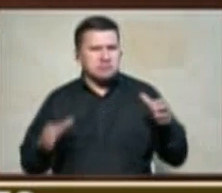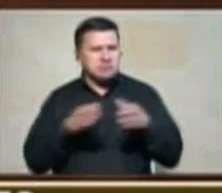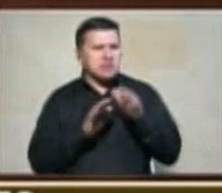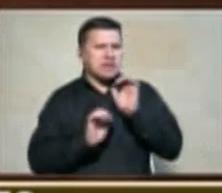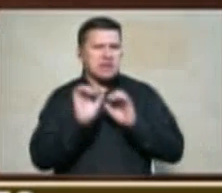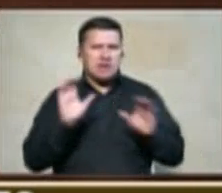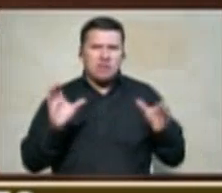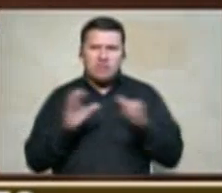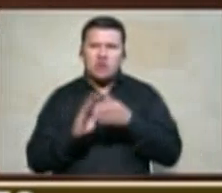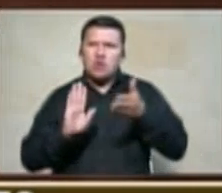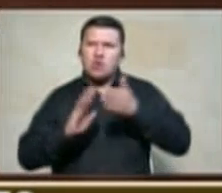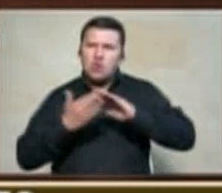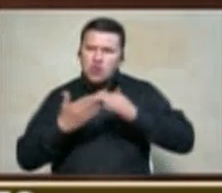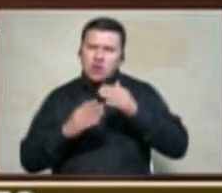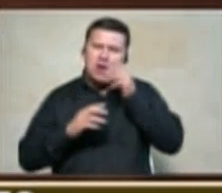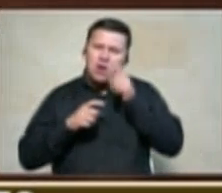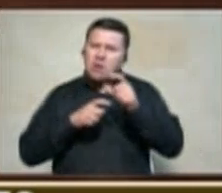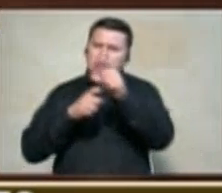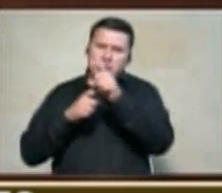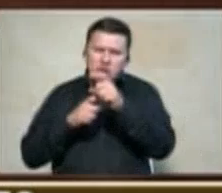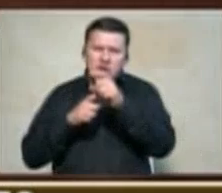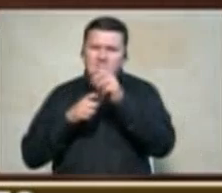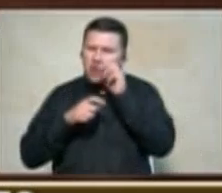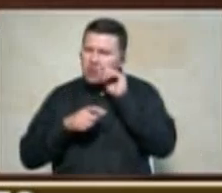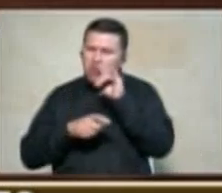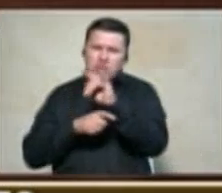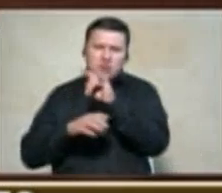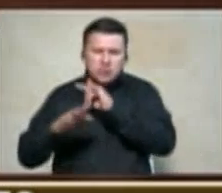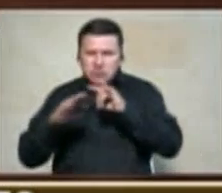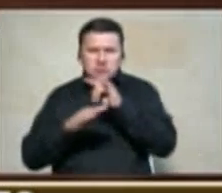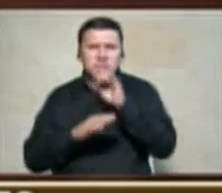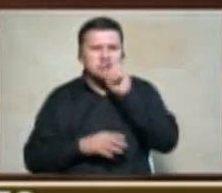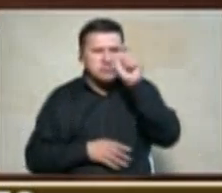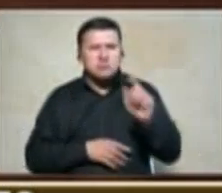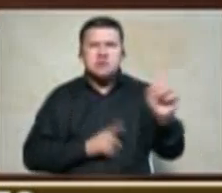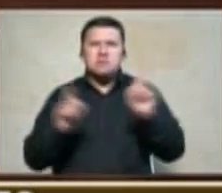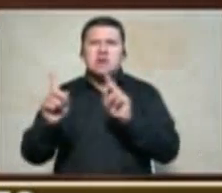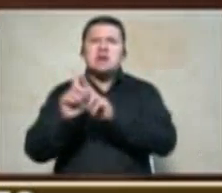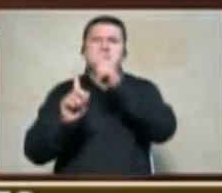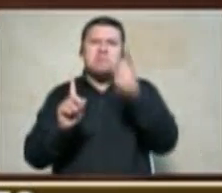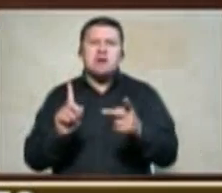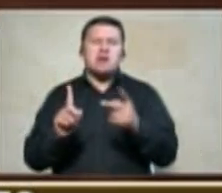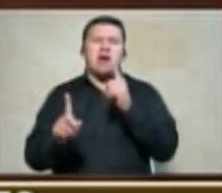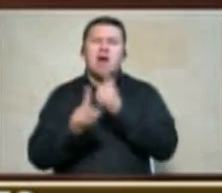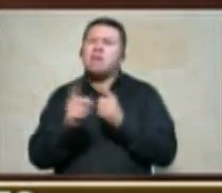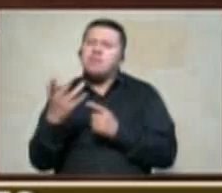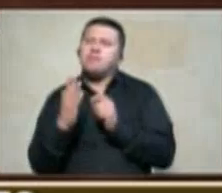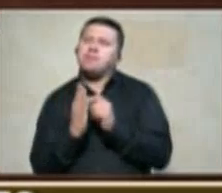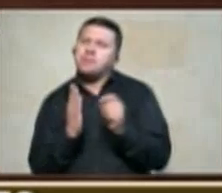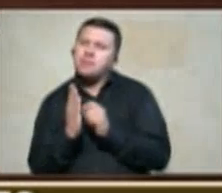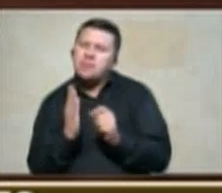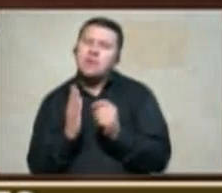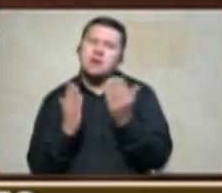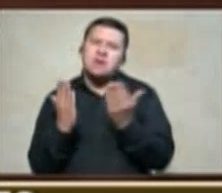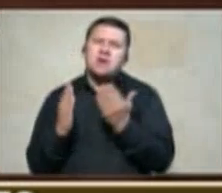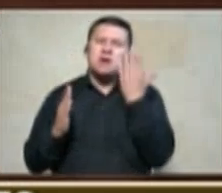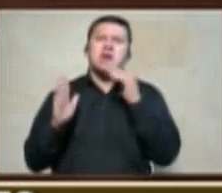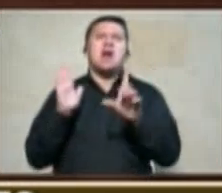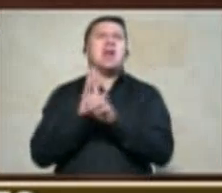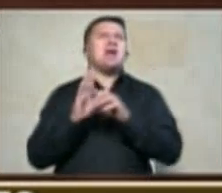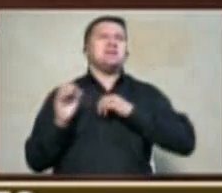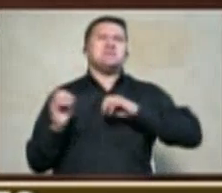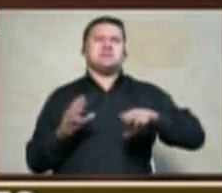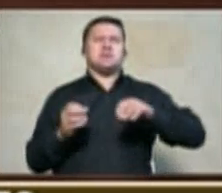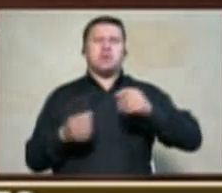de la Defensoría del Pueblo, de la Procuraduría, versiones libres rendidas por victimarios o por personas que se acogieron a la ley de